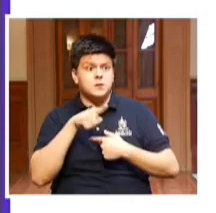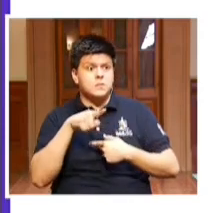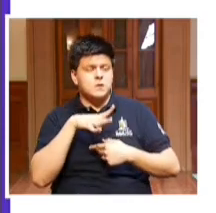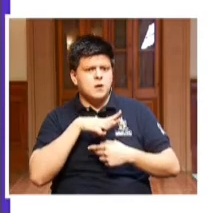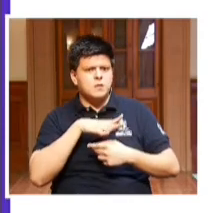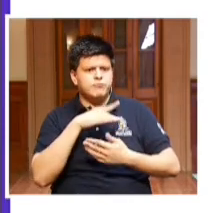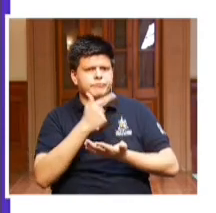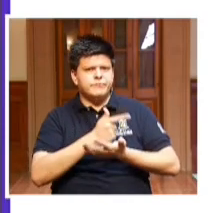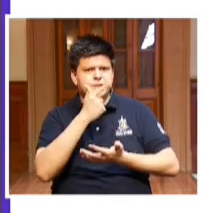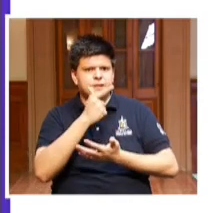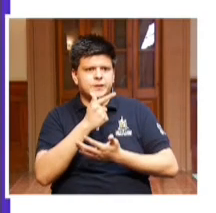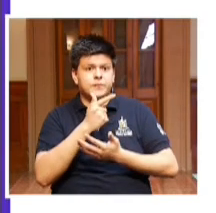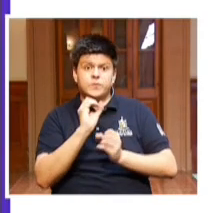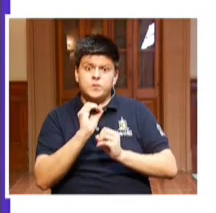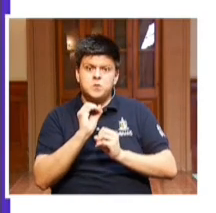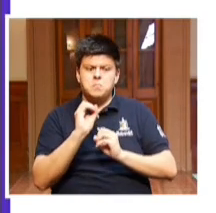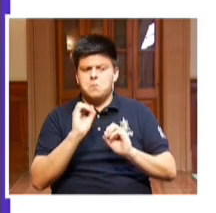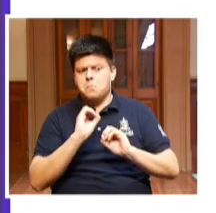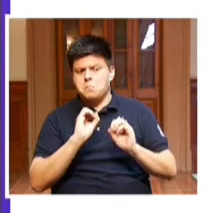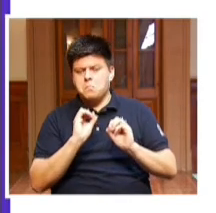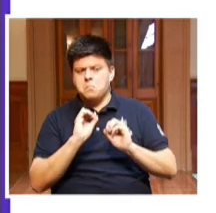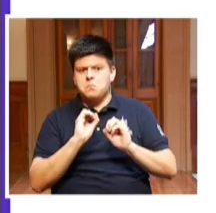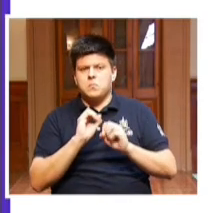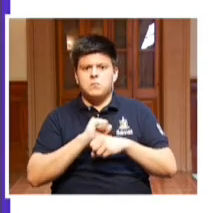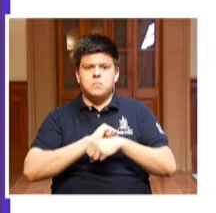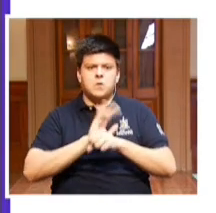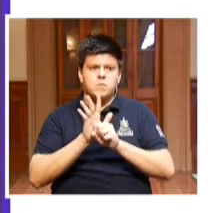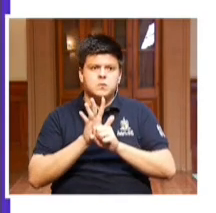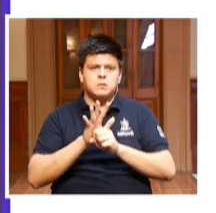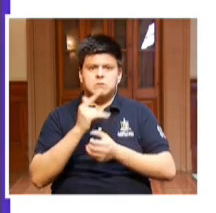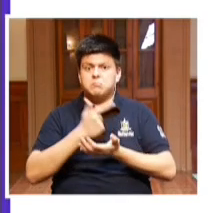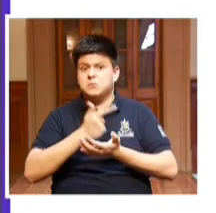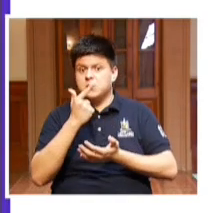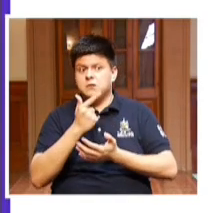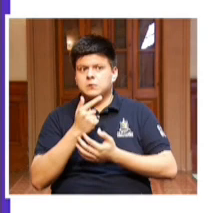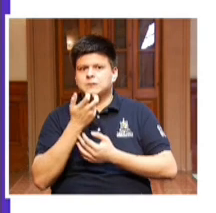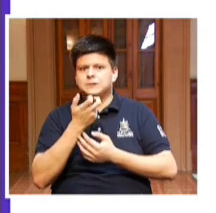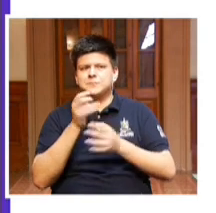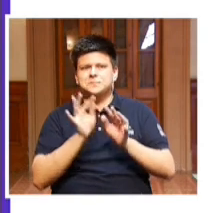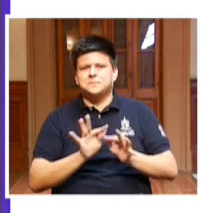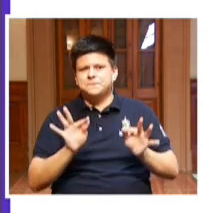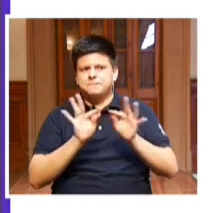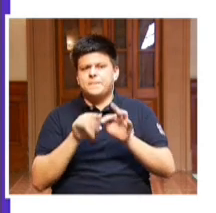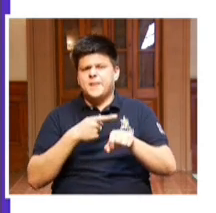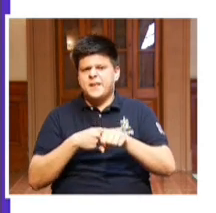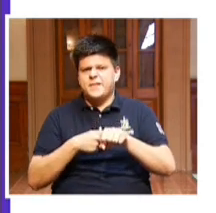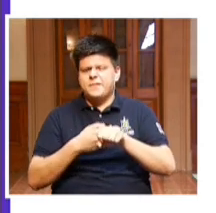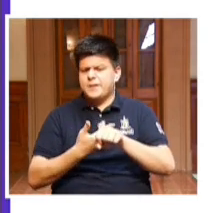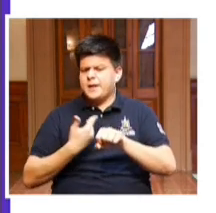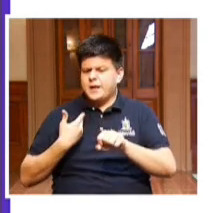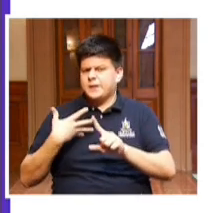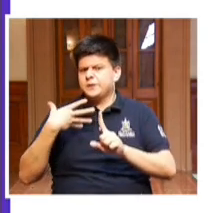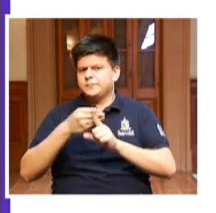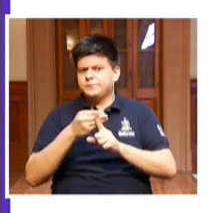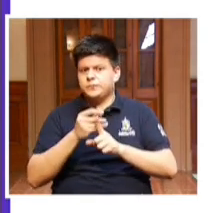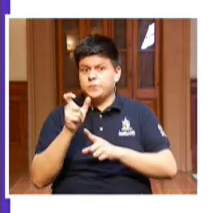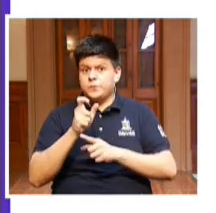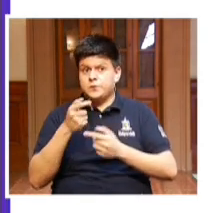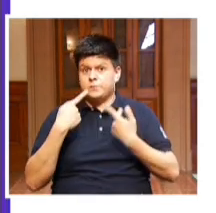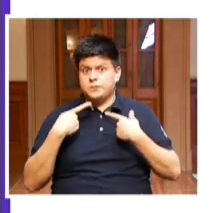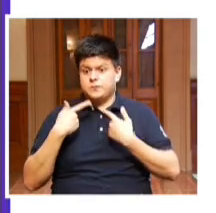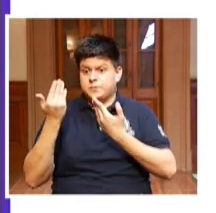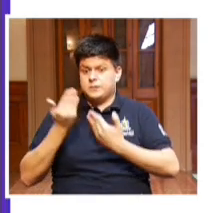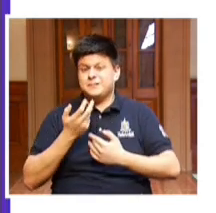forma grave o no de COVID. De tal manera que serán factores muy importantes a tomar en cuenta cuando llega un